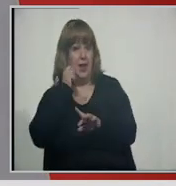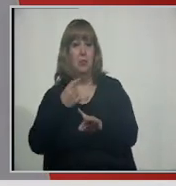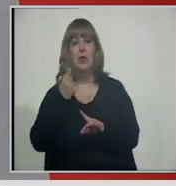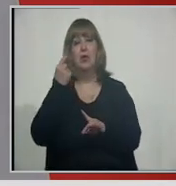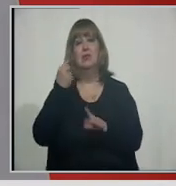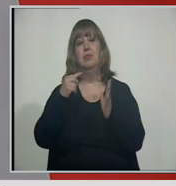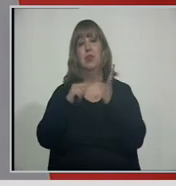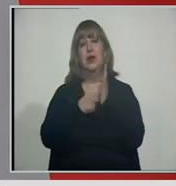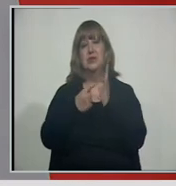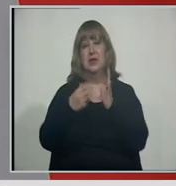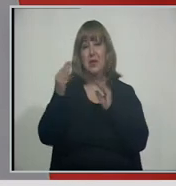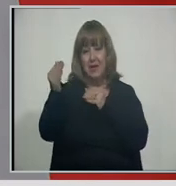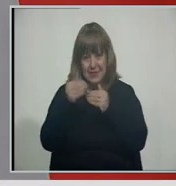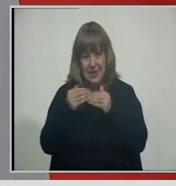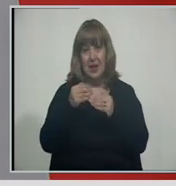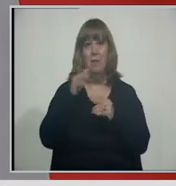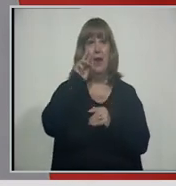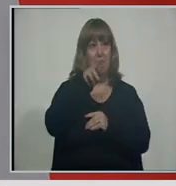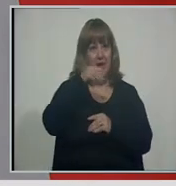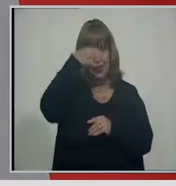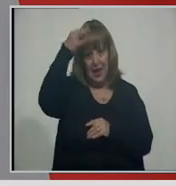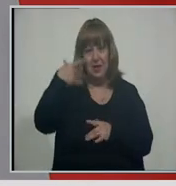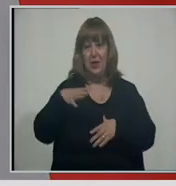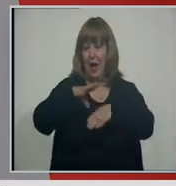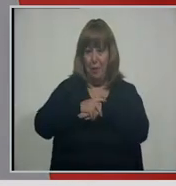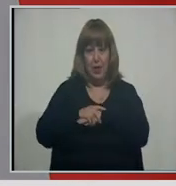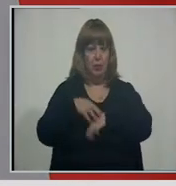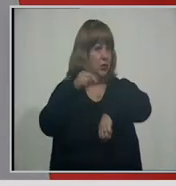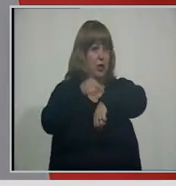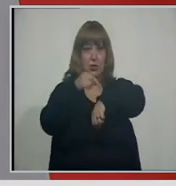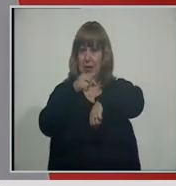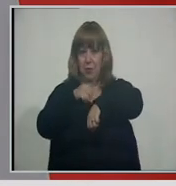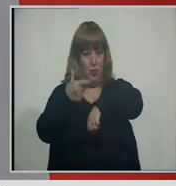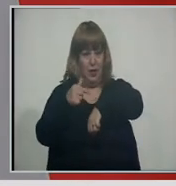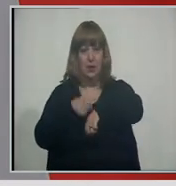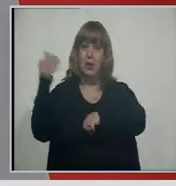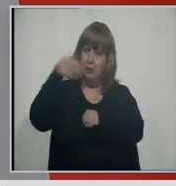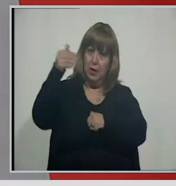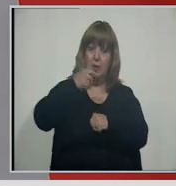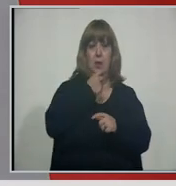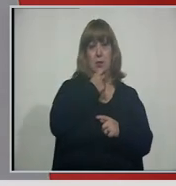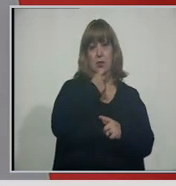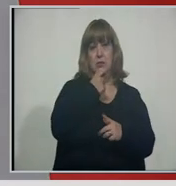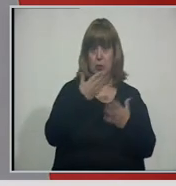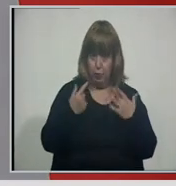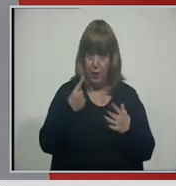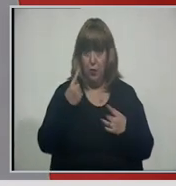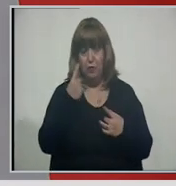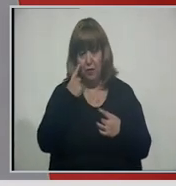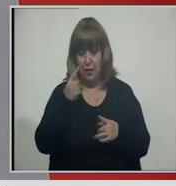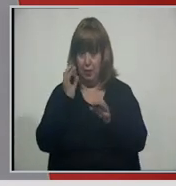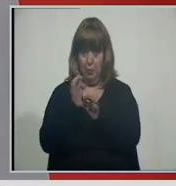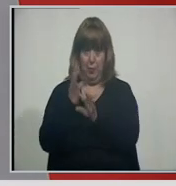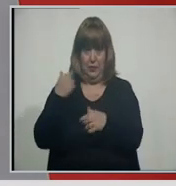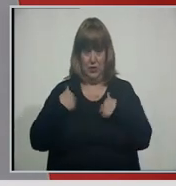aires para ir a los ensayos para ir a ver teatro para comer con mis amigos que no tengo tiempo y venir mucho mendoza o sea que si puedo vivir de mi profesión